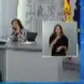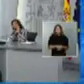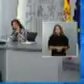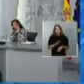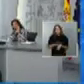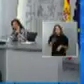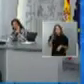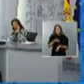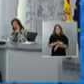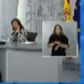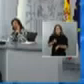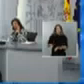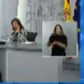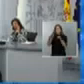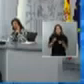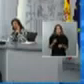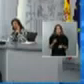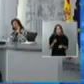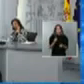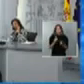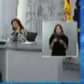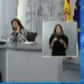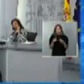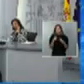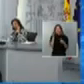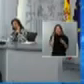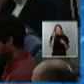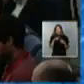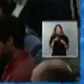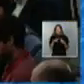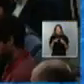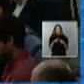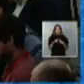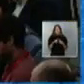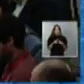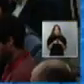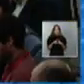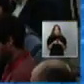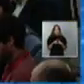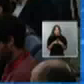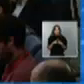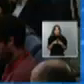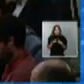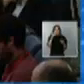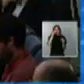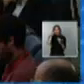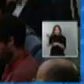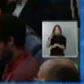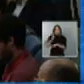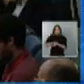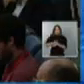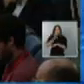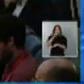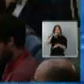pongo a tope, 10 minutos y lo quito, y a lo mejor ese no es el mecanismo. Sé que no estaría de más recordar qué